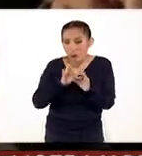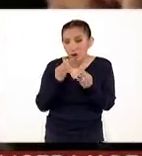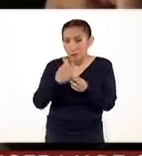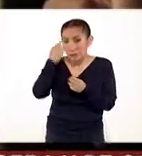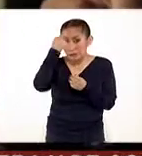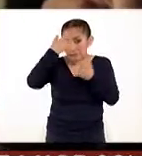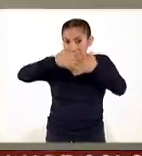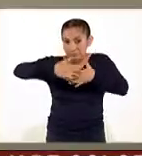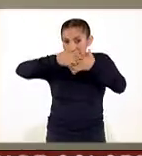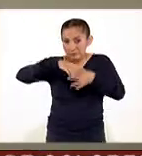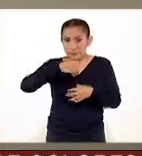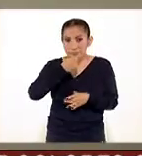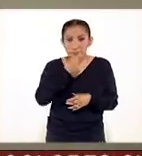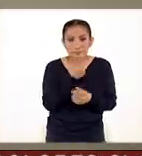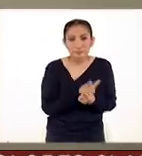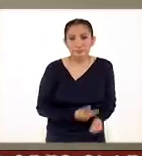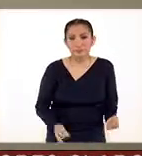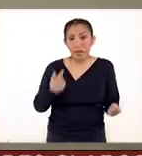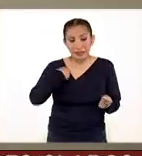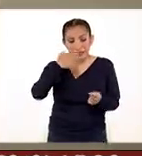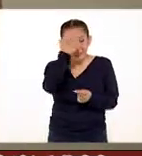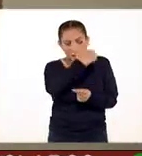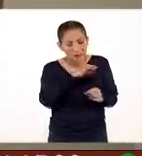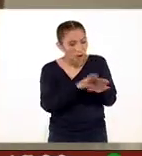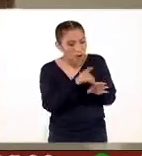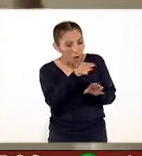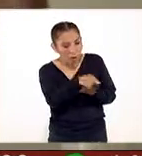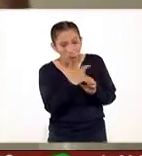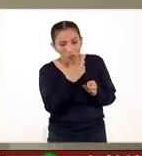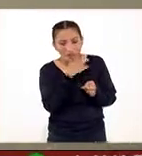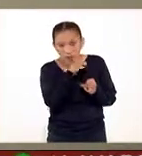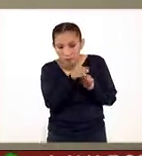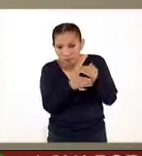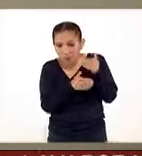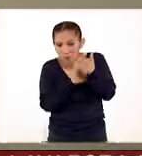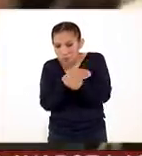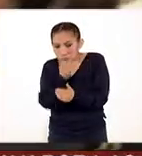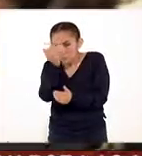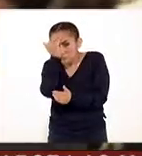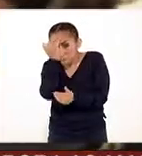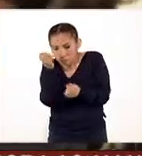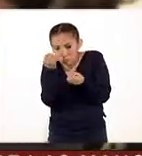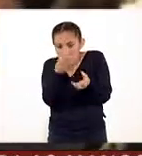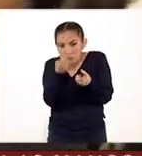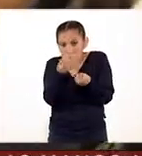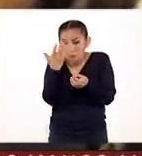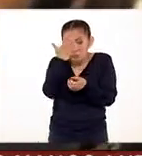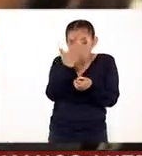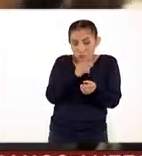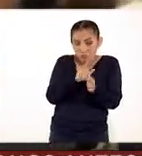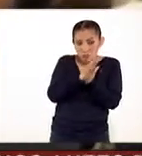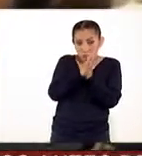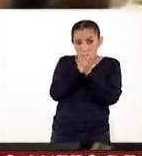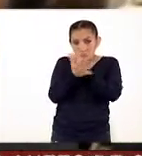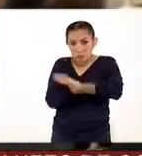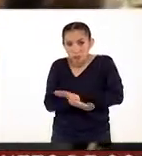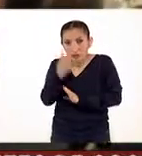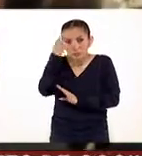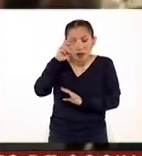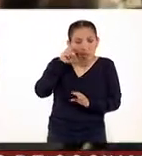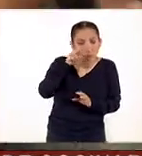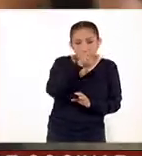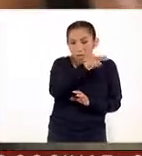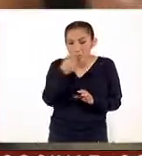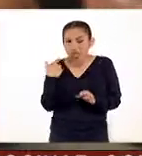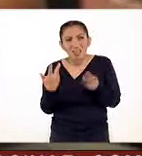de pensar del niño. Aquí lo que se evalúa es cómo está reaccionando el niño ante el conocimiento, qué habilidades está desarrollando para